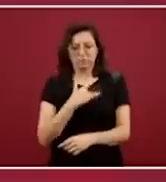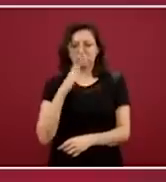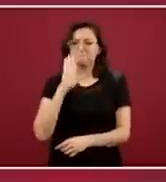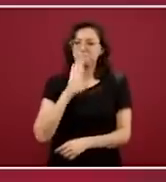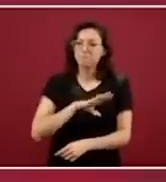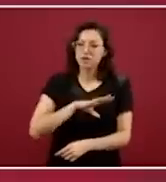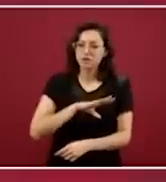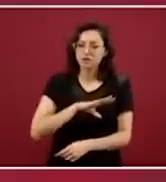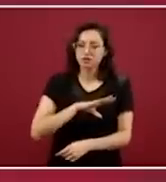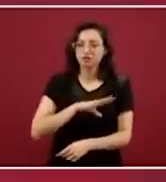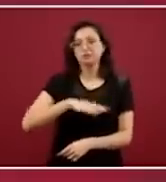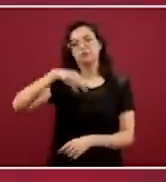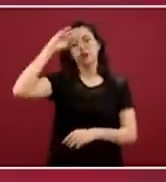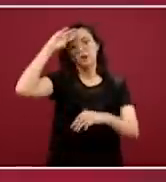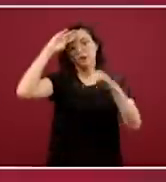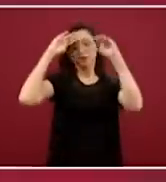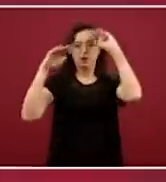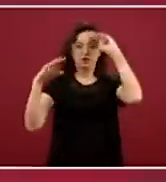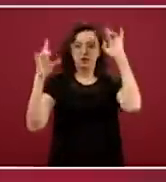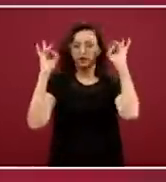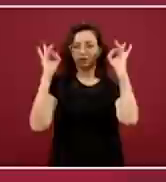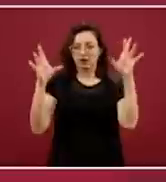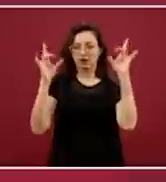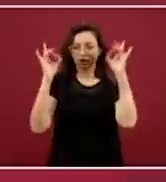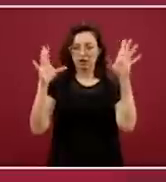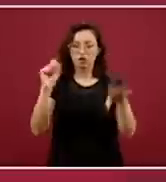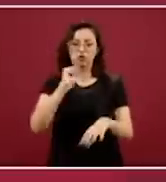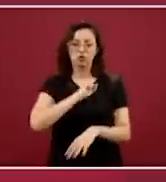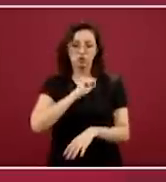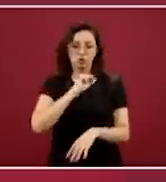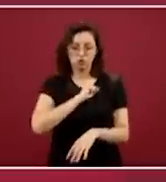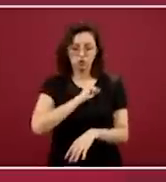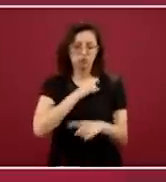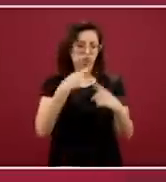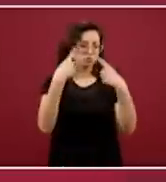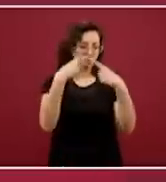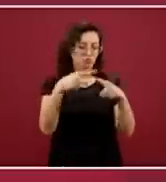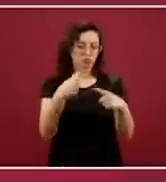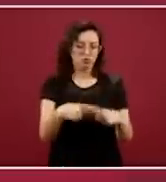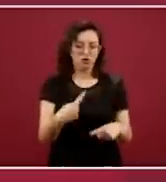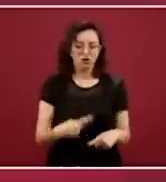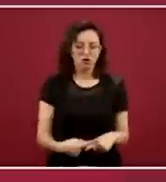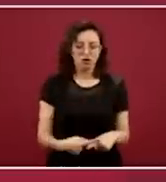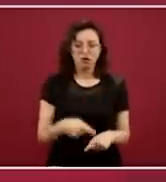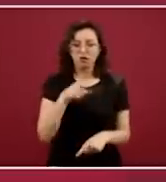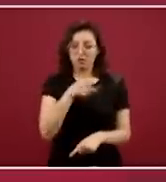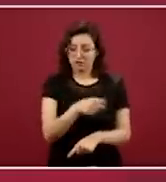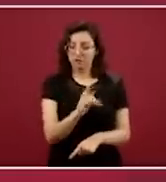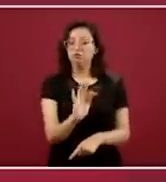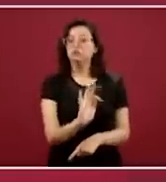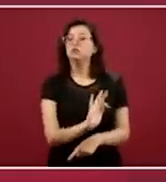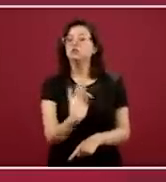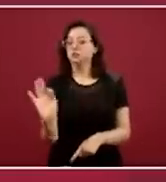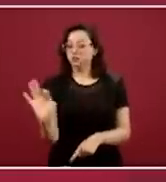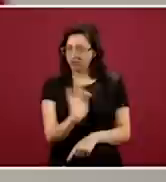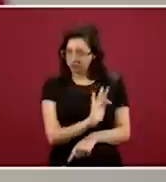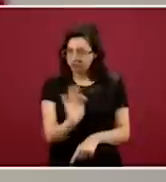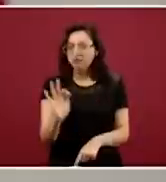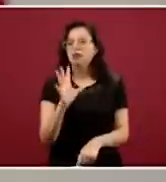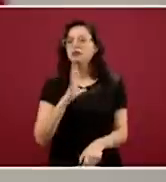síntomas, fiebre, dolor de cabeza, tos, etcétera, que se considere como un caso